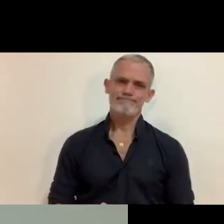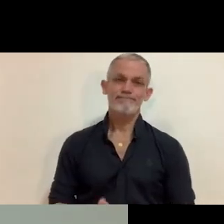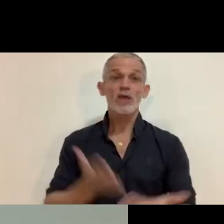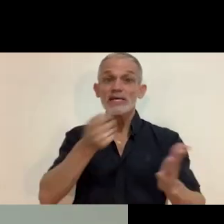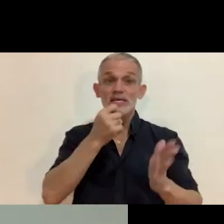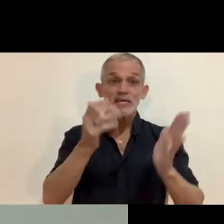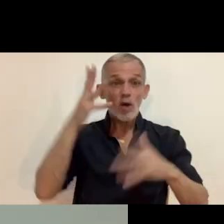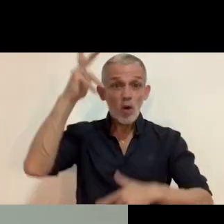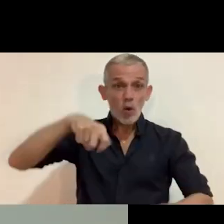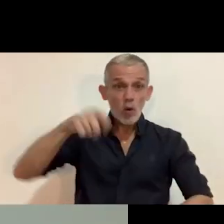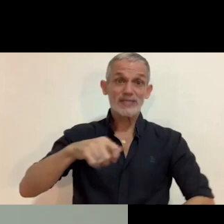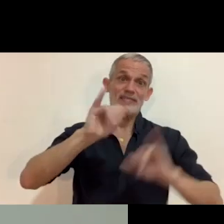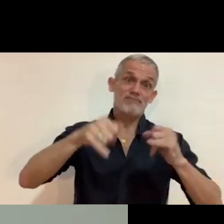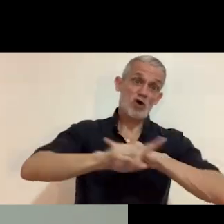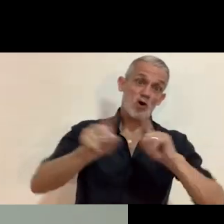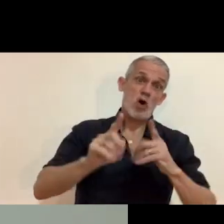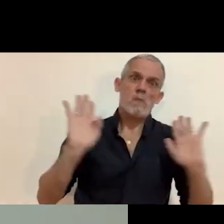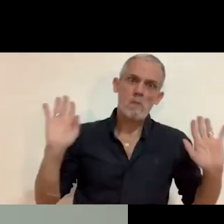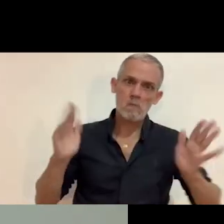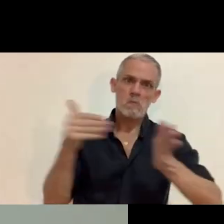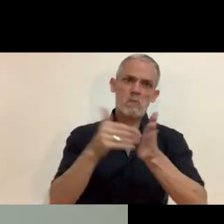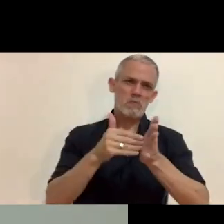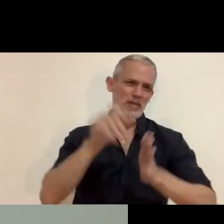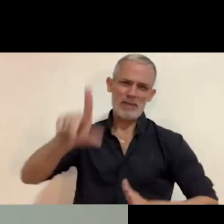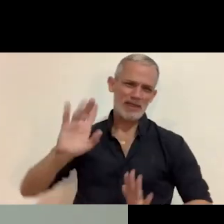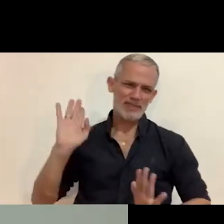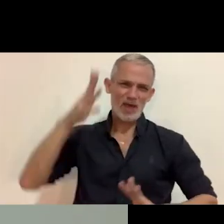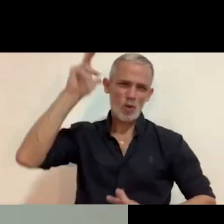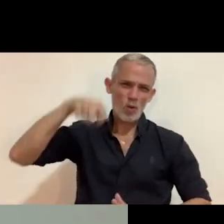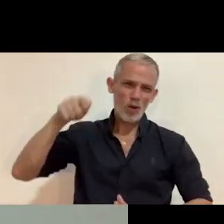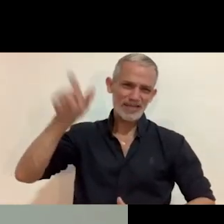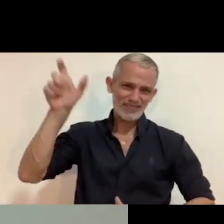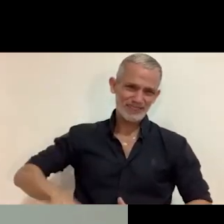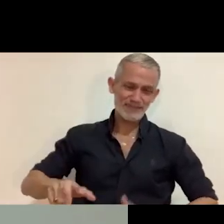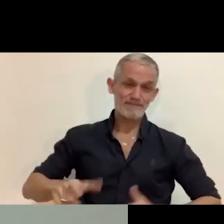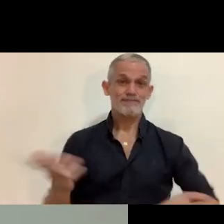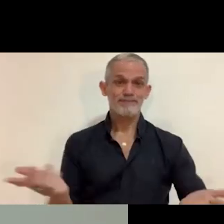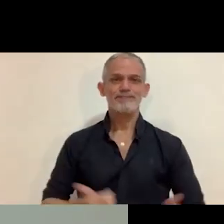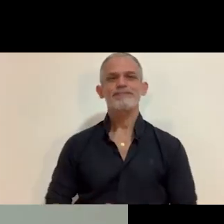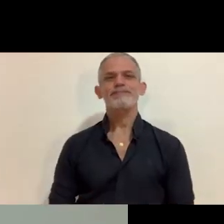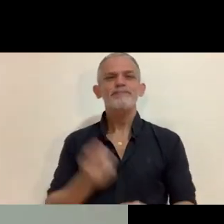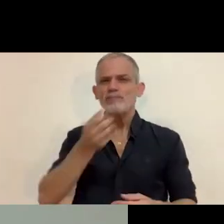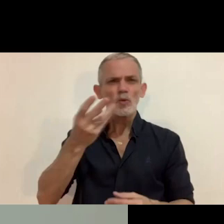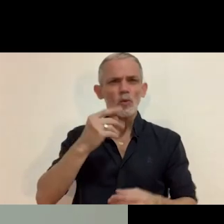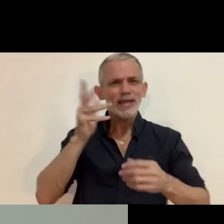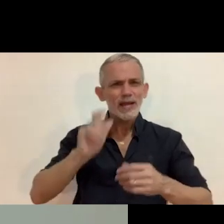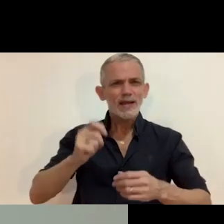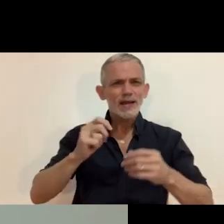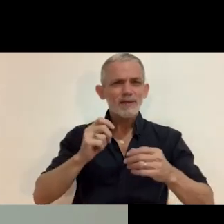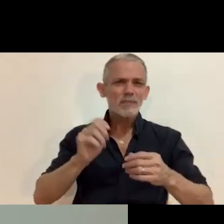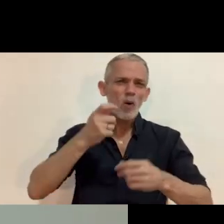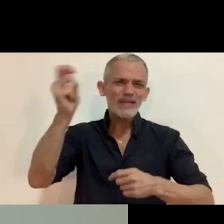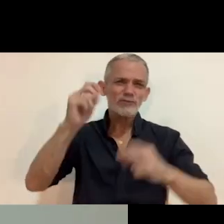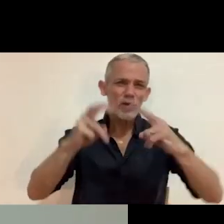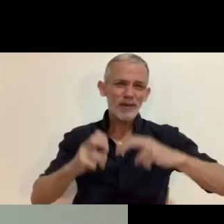juez acepte o no esa cuestión, bueno, que se realiza en cualquier proceso, en el sentido que hay una parte